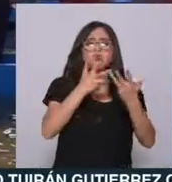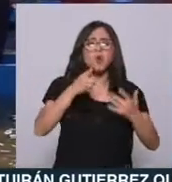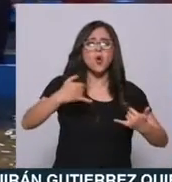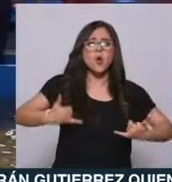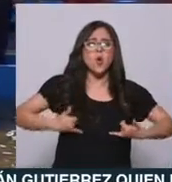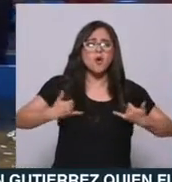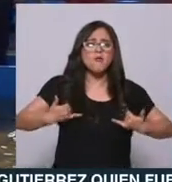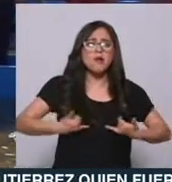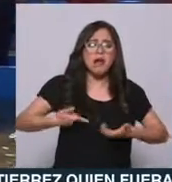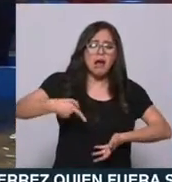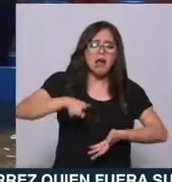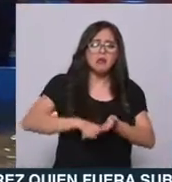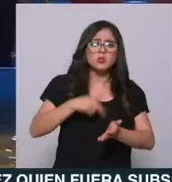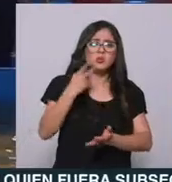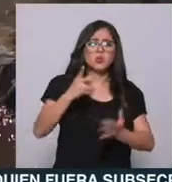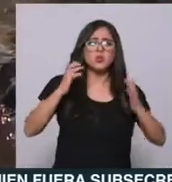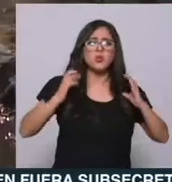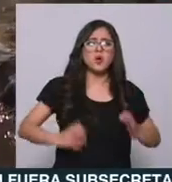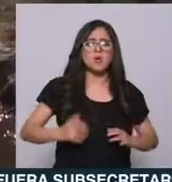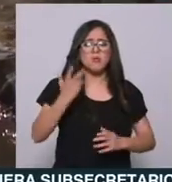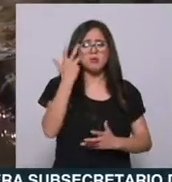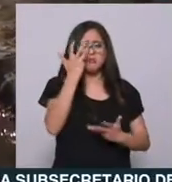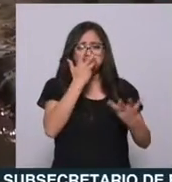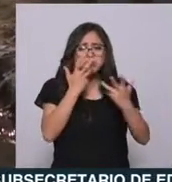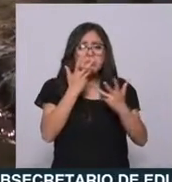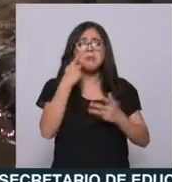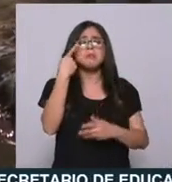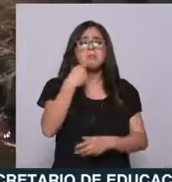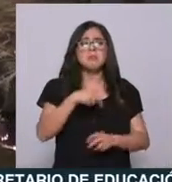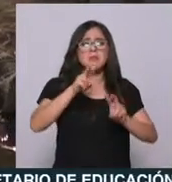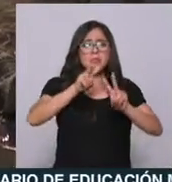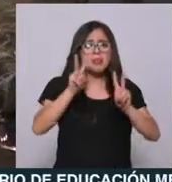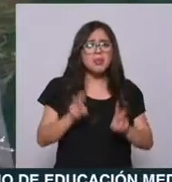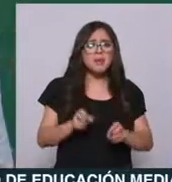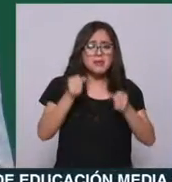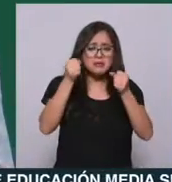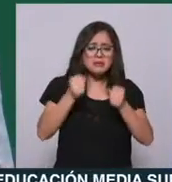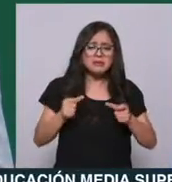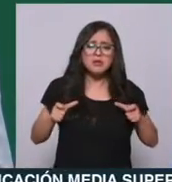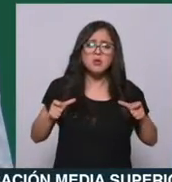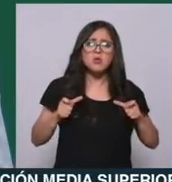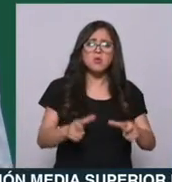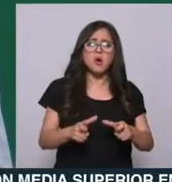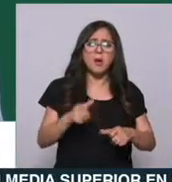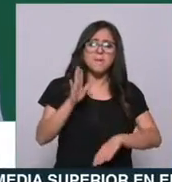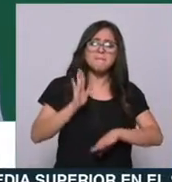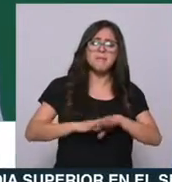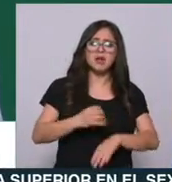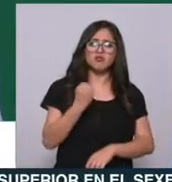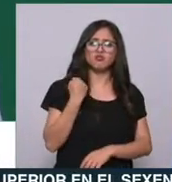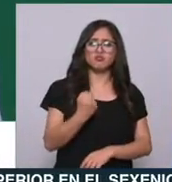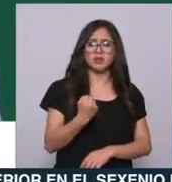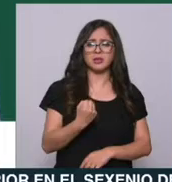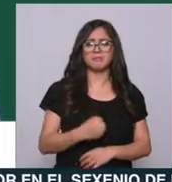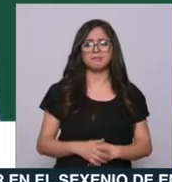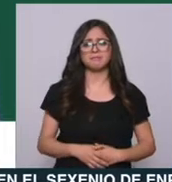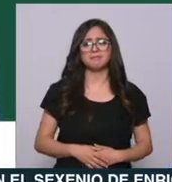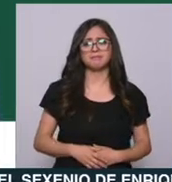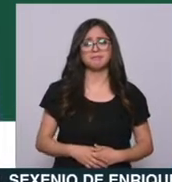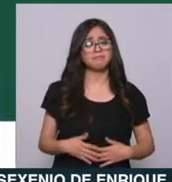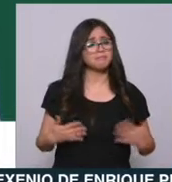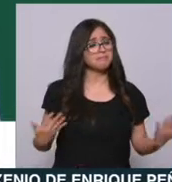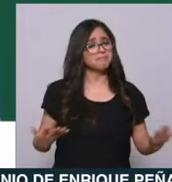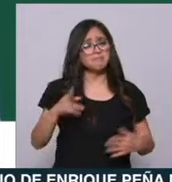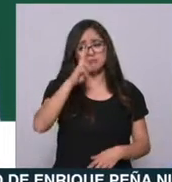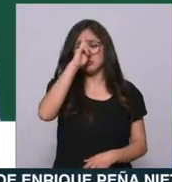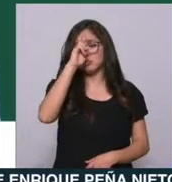de alcohol, por lo que las medidas de seguridad para los visitantes se endurecerán. Quedan totalmente prohibidas y fuera de